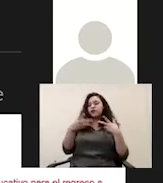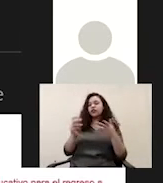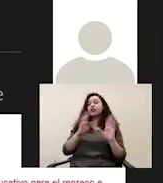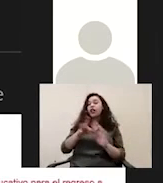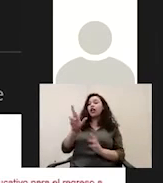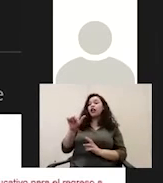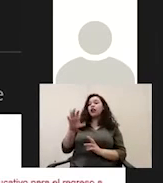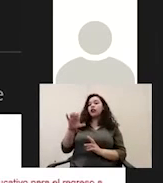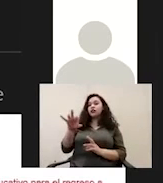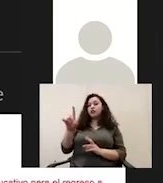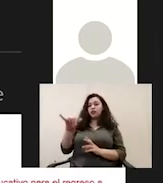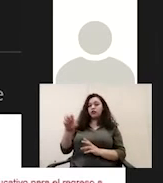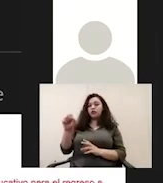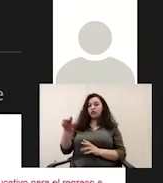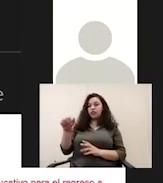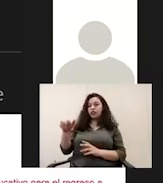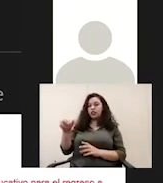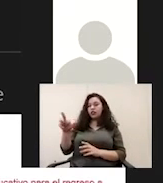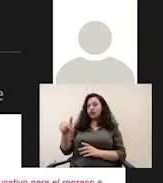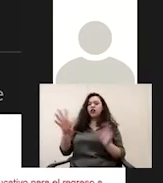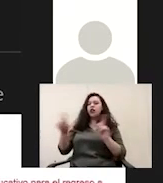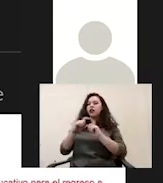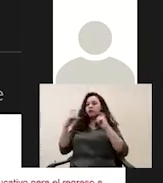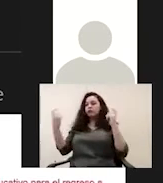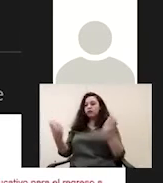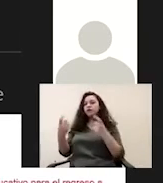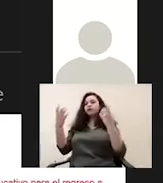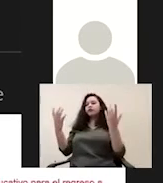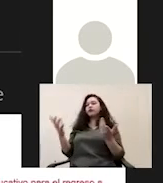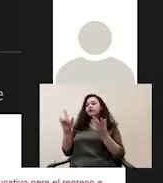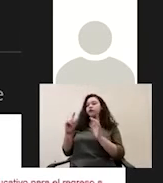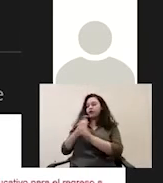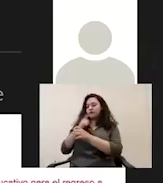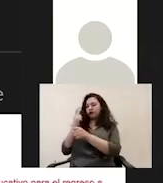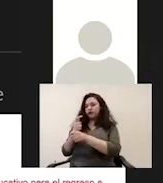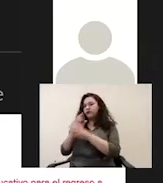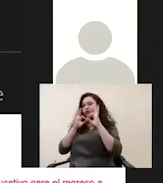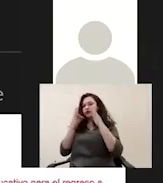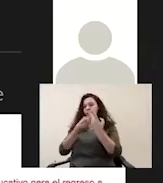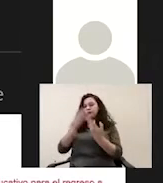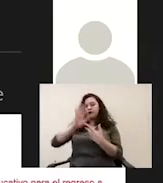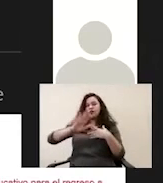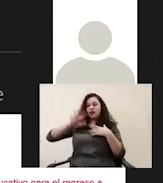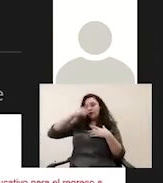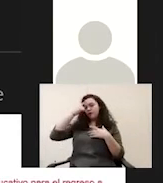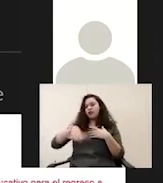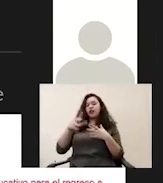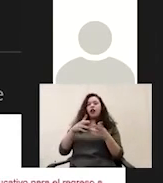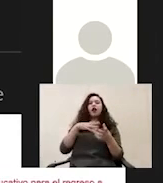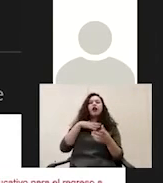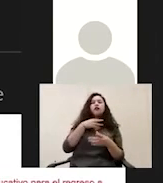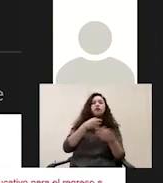sanitario que va a ser identificado, que va a ser dispuesto de manera muy similar a los orgánicos e inorgánicos